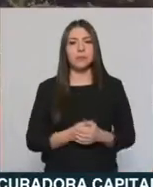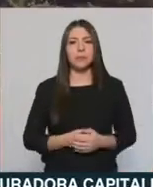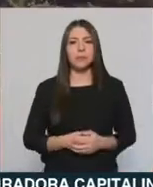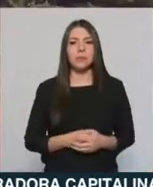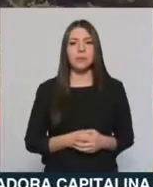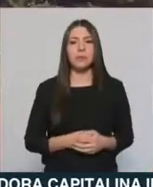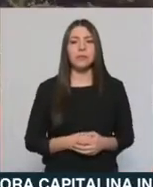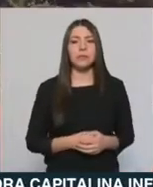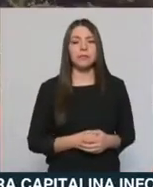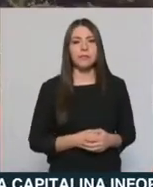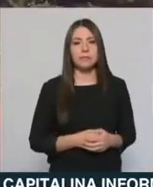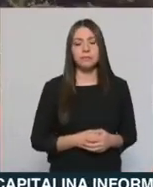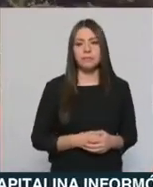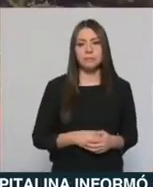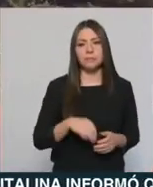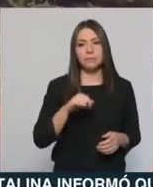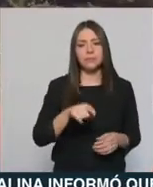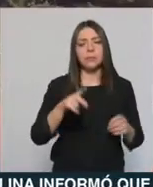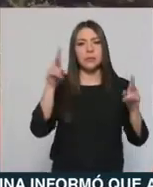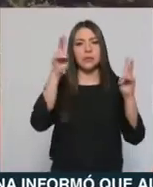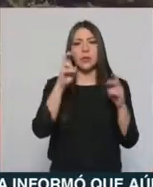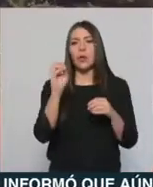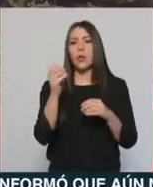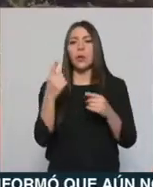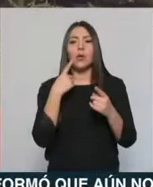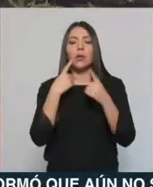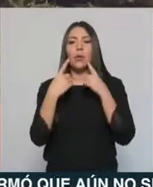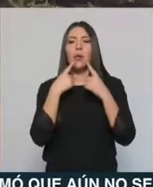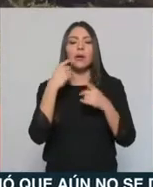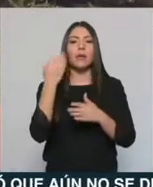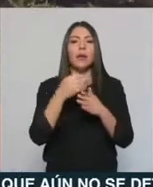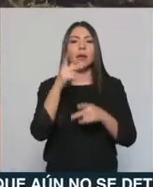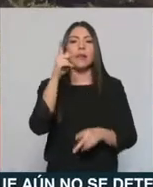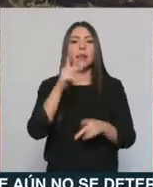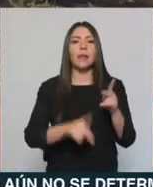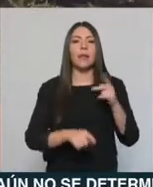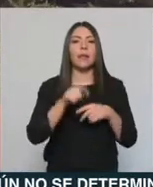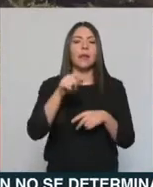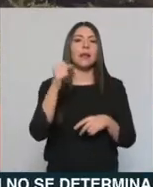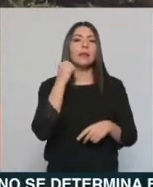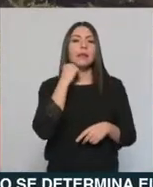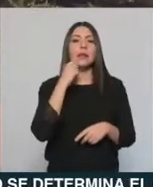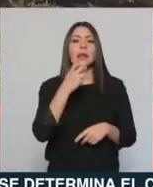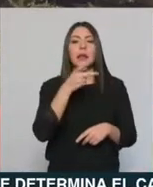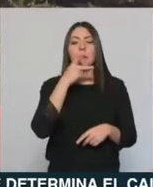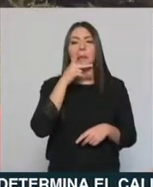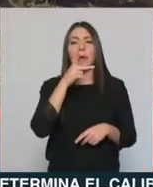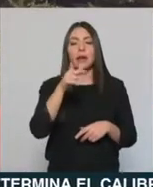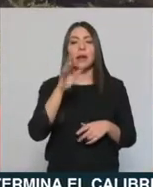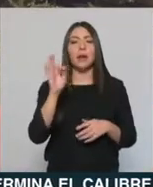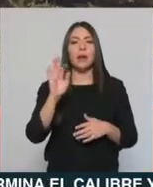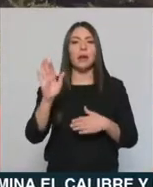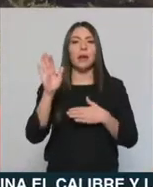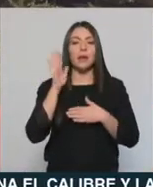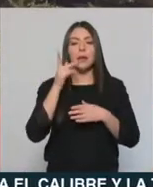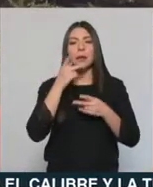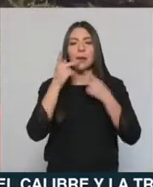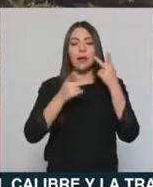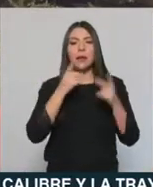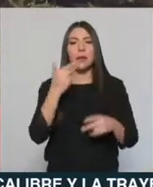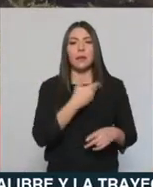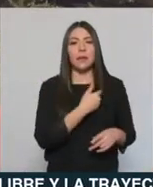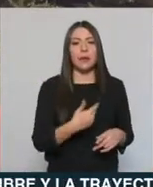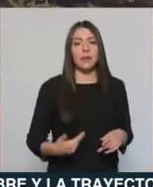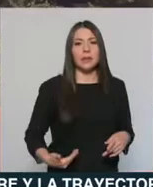tema que quedó pendiente en esta reforma. Ese tema no fue tocado, a pesar de que era una de las promesas, incluso podía ser de campaña por parte del presidente